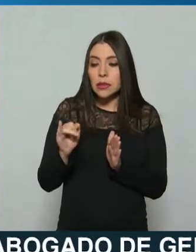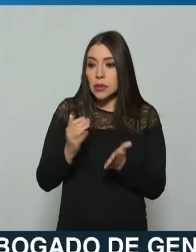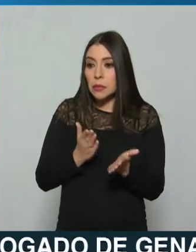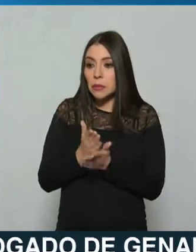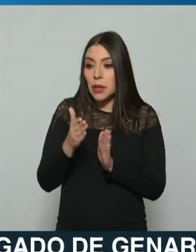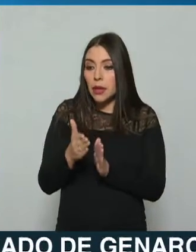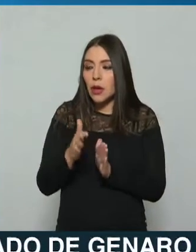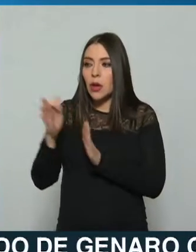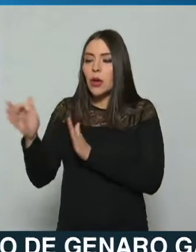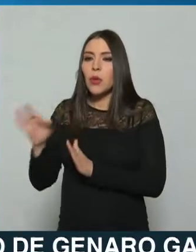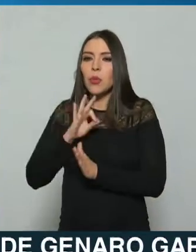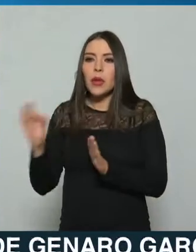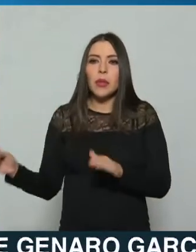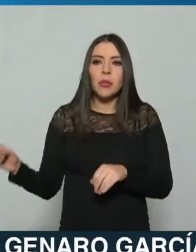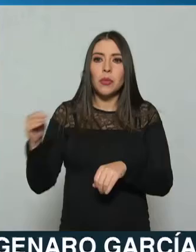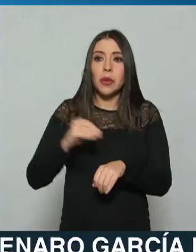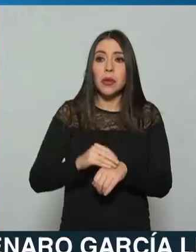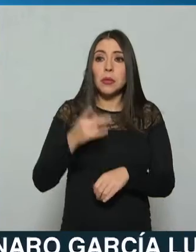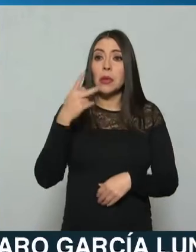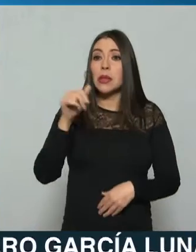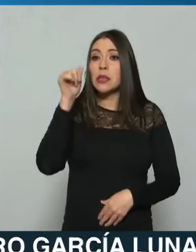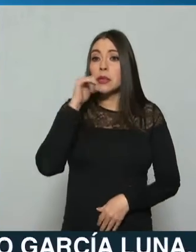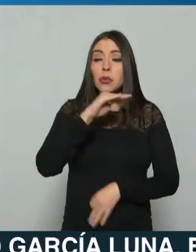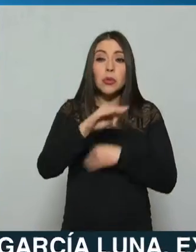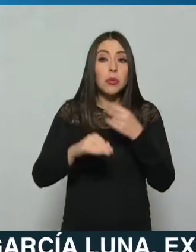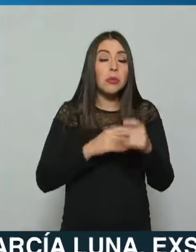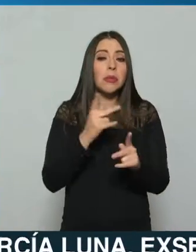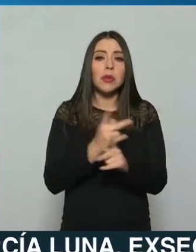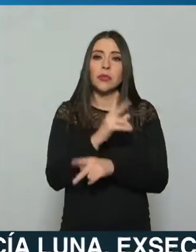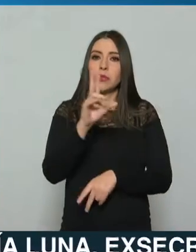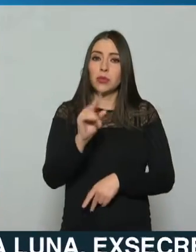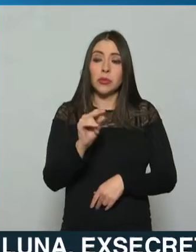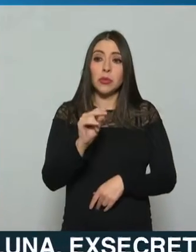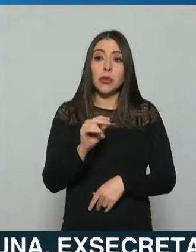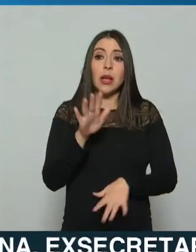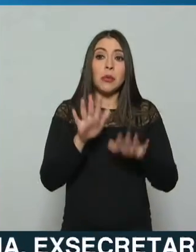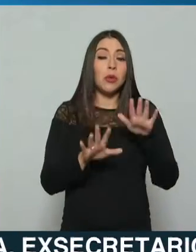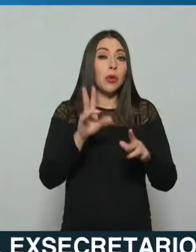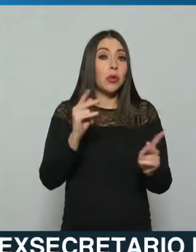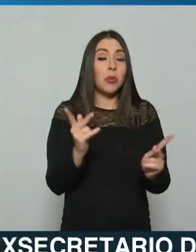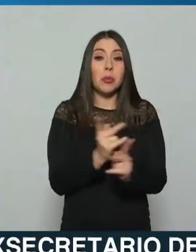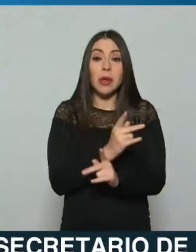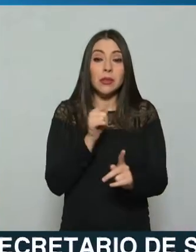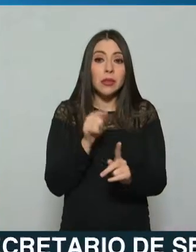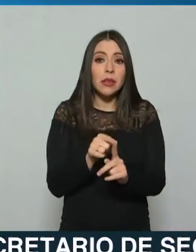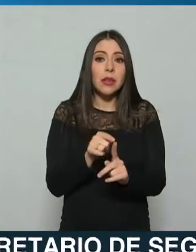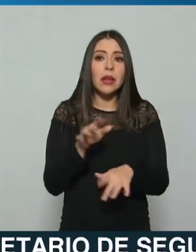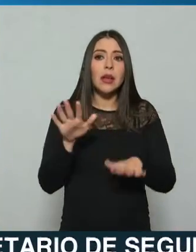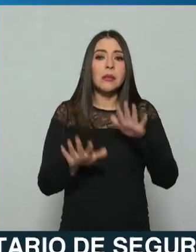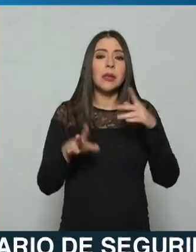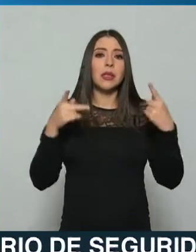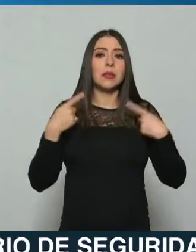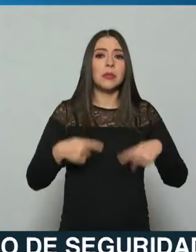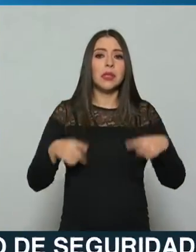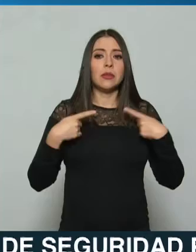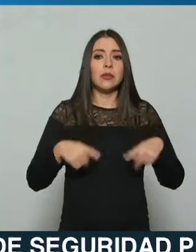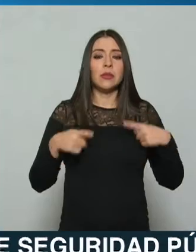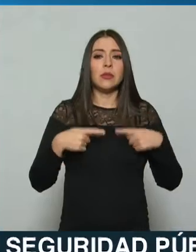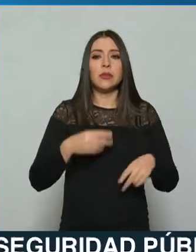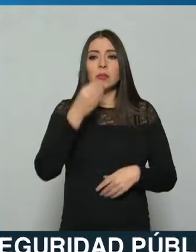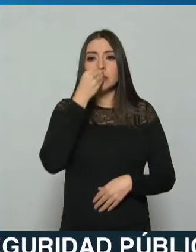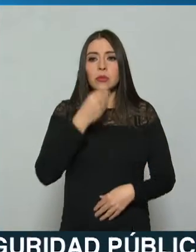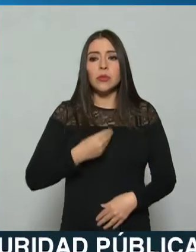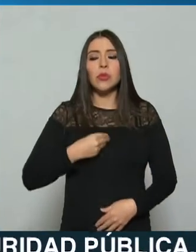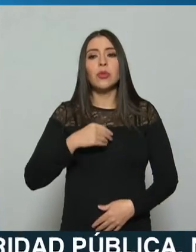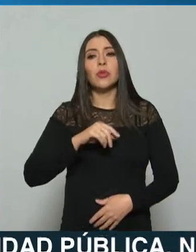sobrevida y calidad de vida, ¿no? Pero no siempre pasa esto. Cuando no pasa esto, entonces los pacientes tienen que recurrir a una